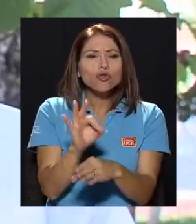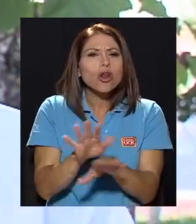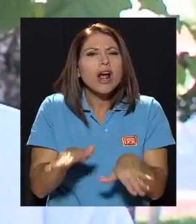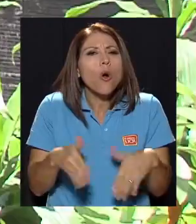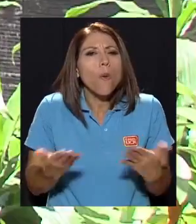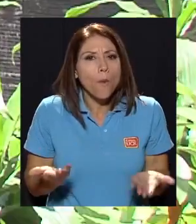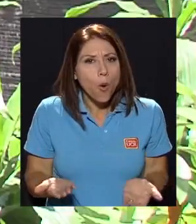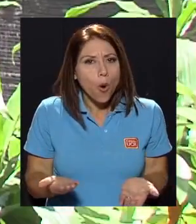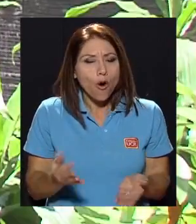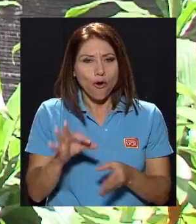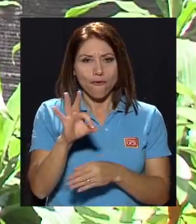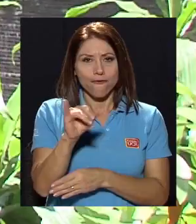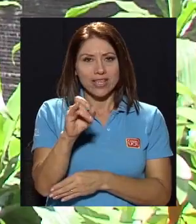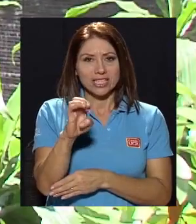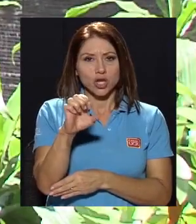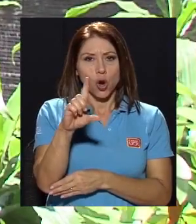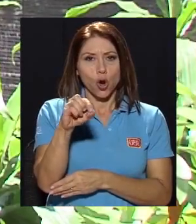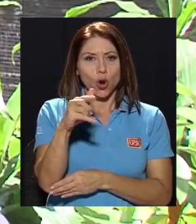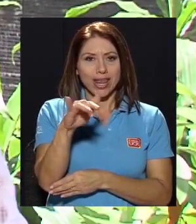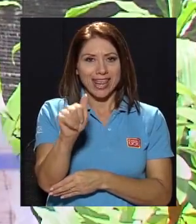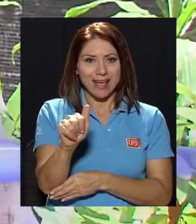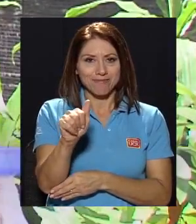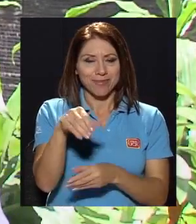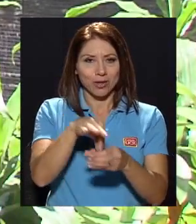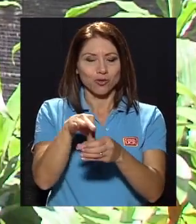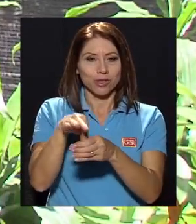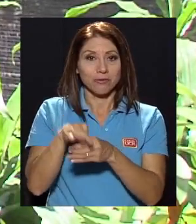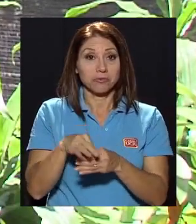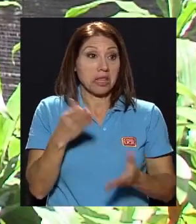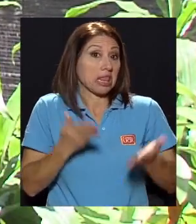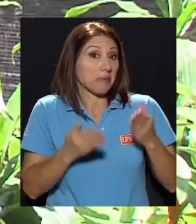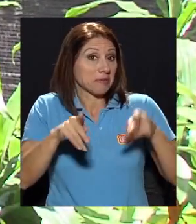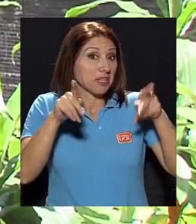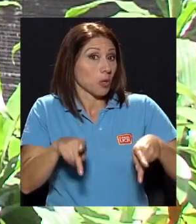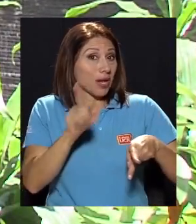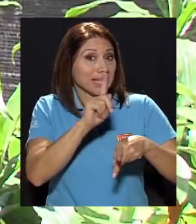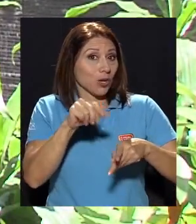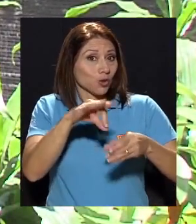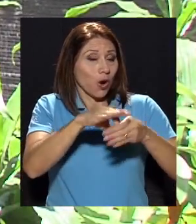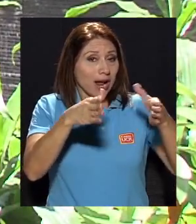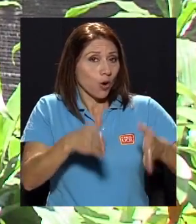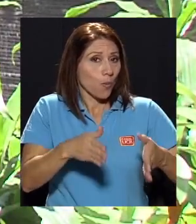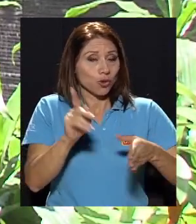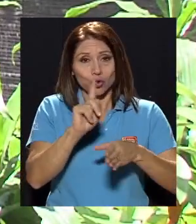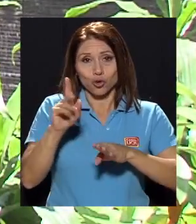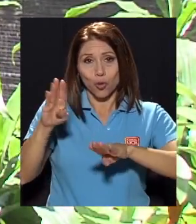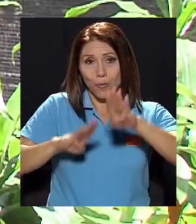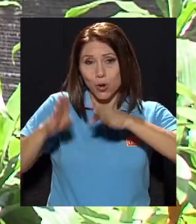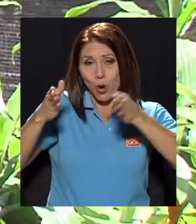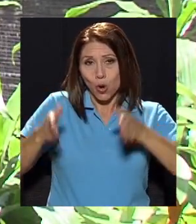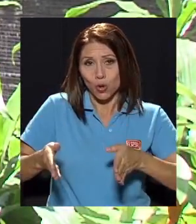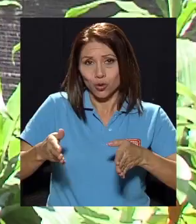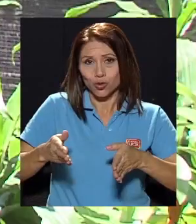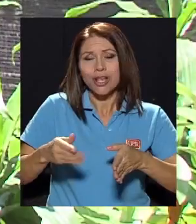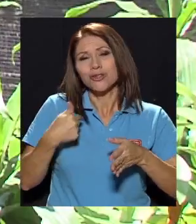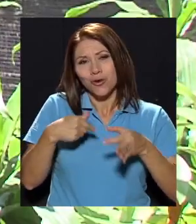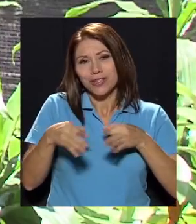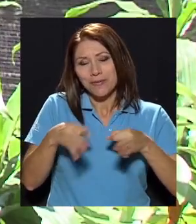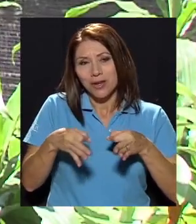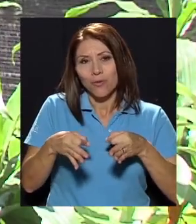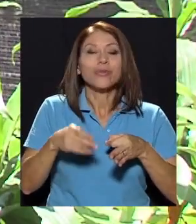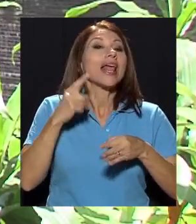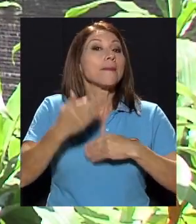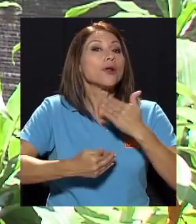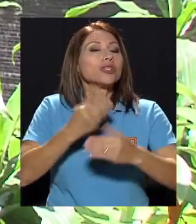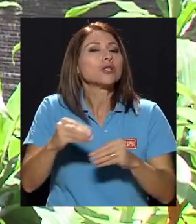los cultivos. Bueno, quizás para gente que no sean agrónomos ni biólogos, sería bueno decirles que quizás el proceso más fundamental en el planeta